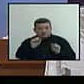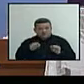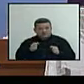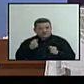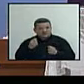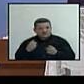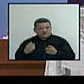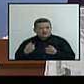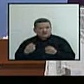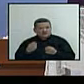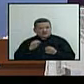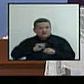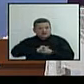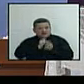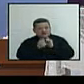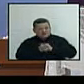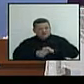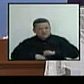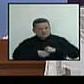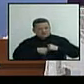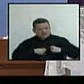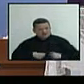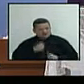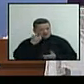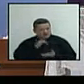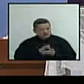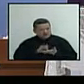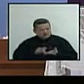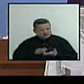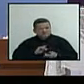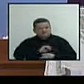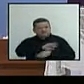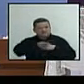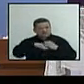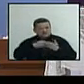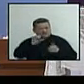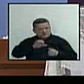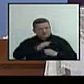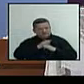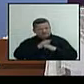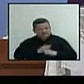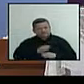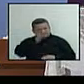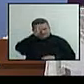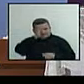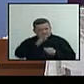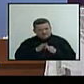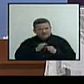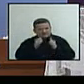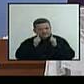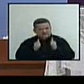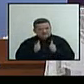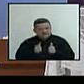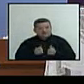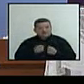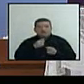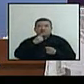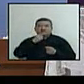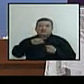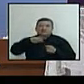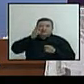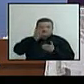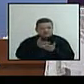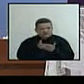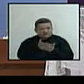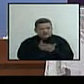sus corazones, de modo que libres de todo afecto desordenado, de tal manera se sirvan de las realidades